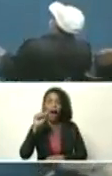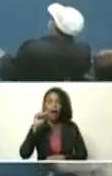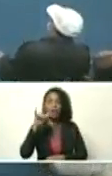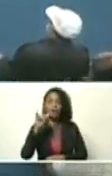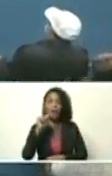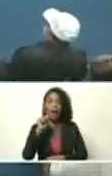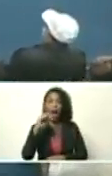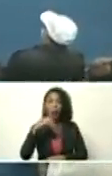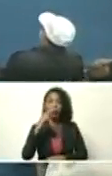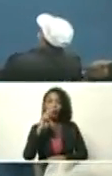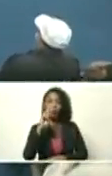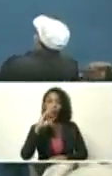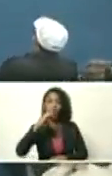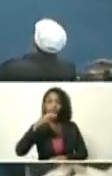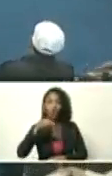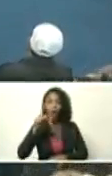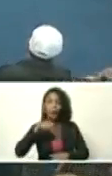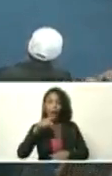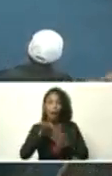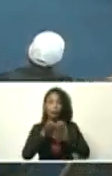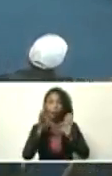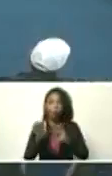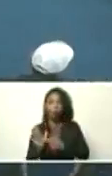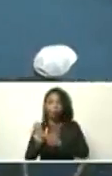Tenemos varios stands presentes, ¿verdad?